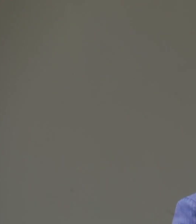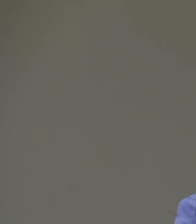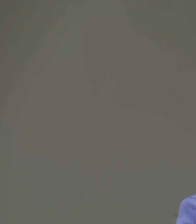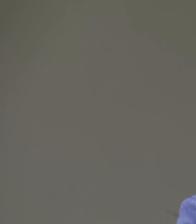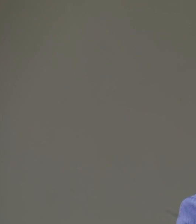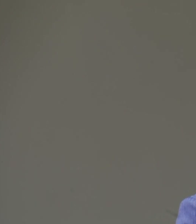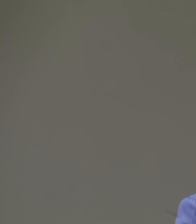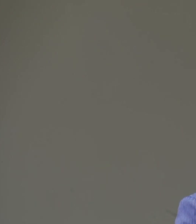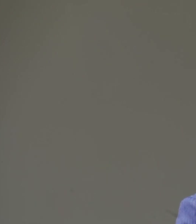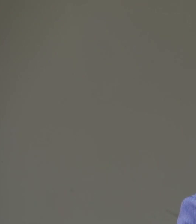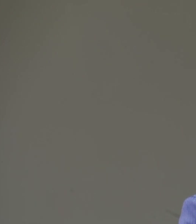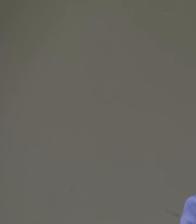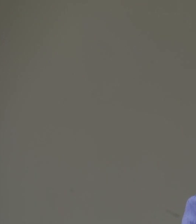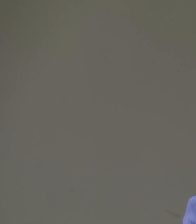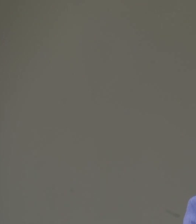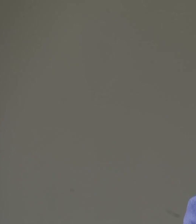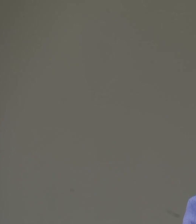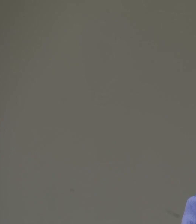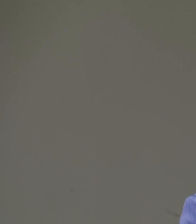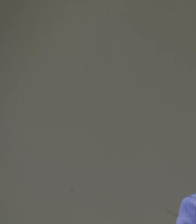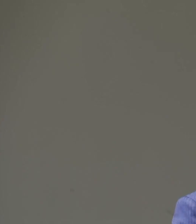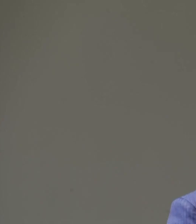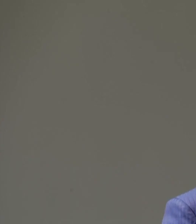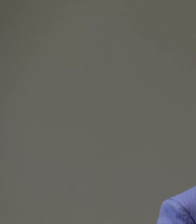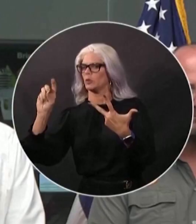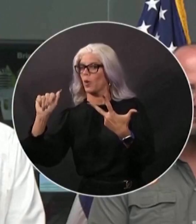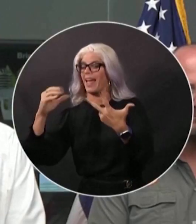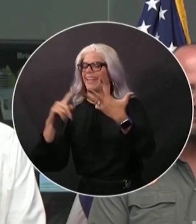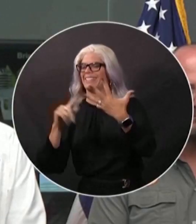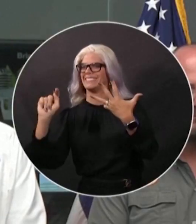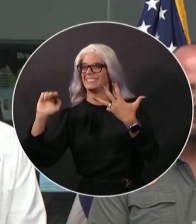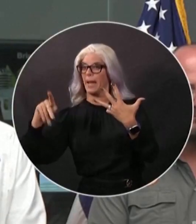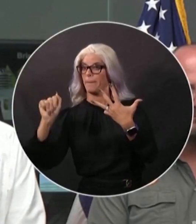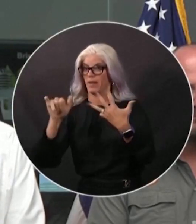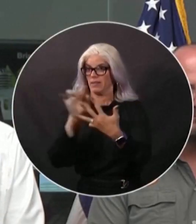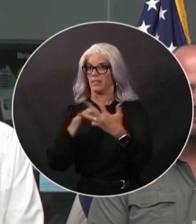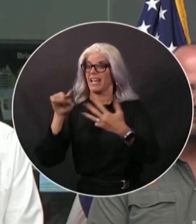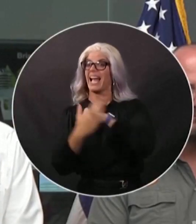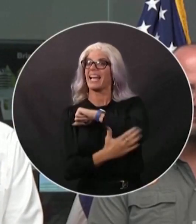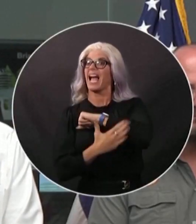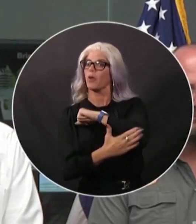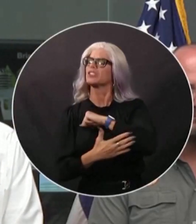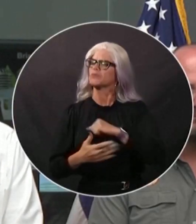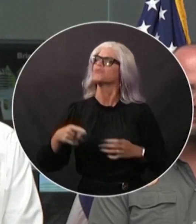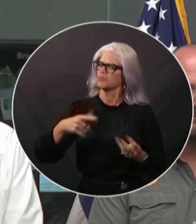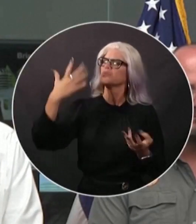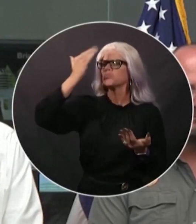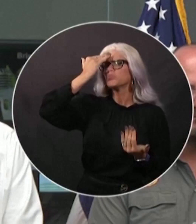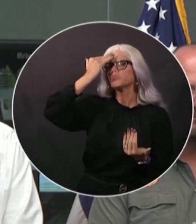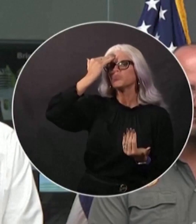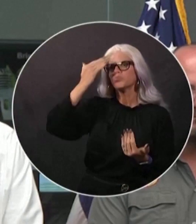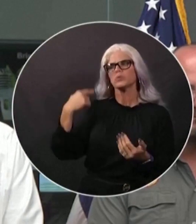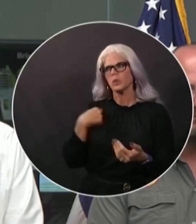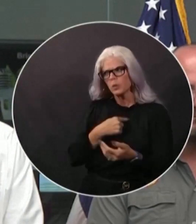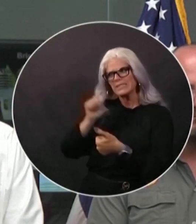Forecast can change, but for now the experts say this could be a very severe hurricane. People are taking appropriate precautions. When you look at